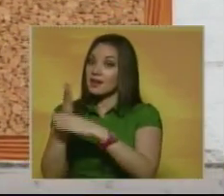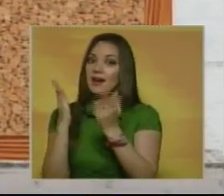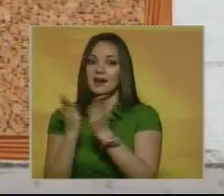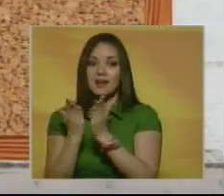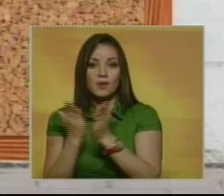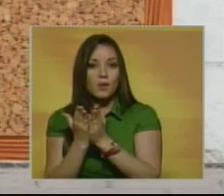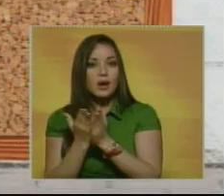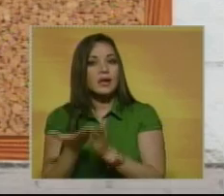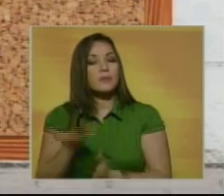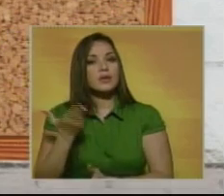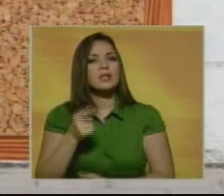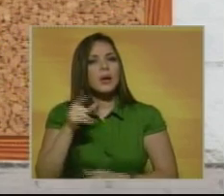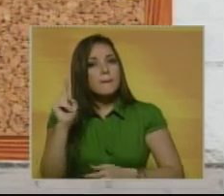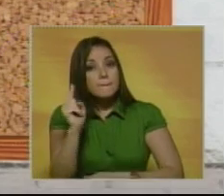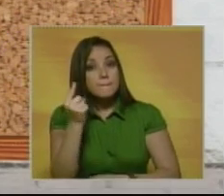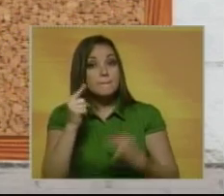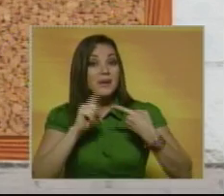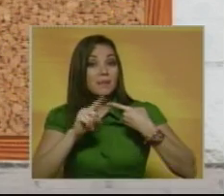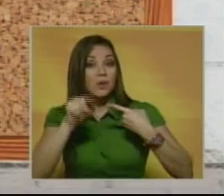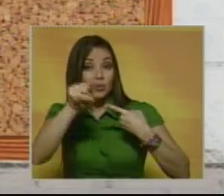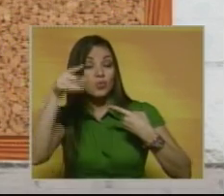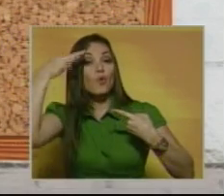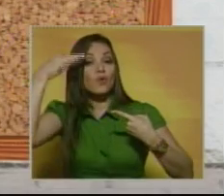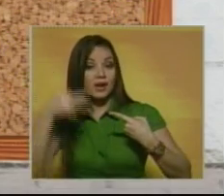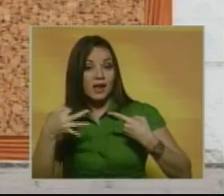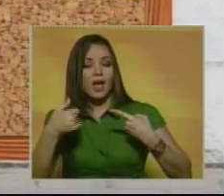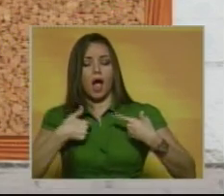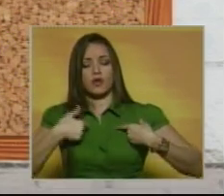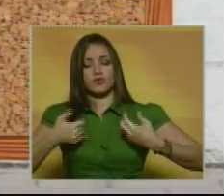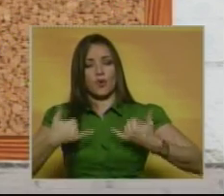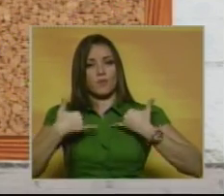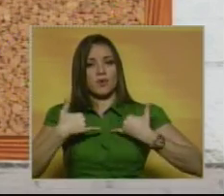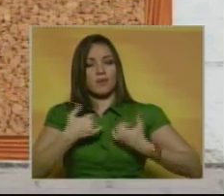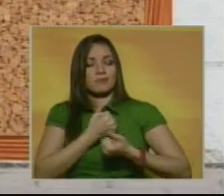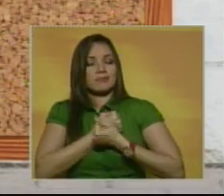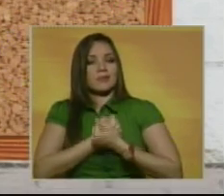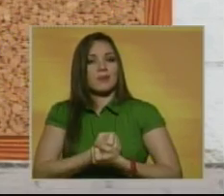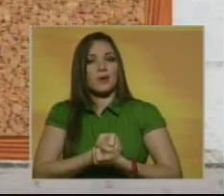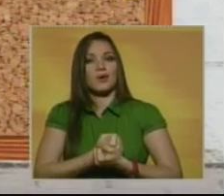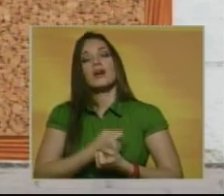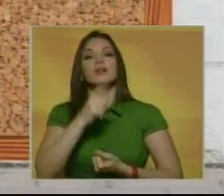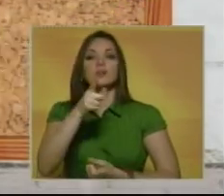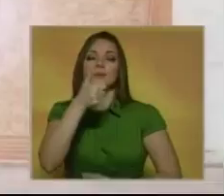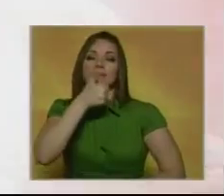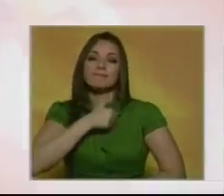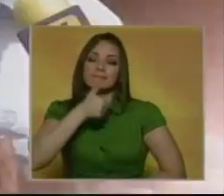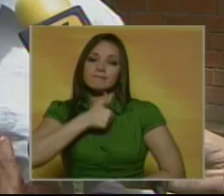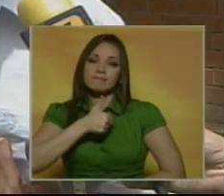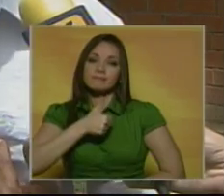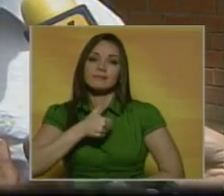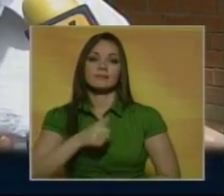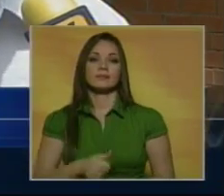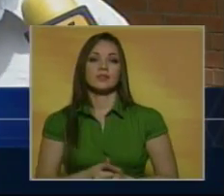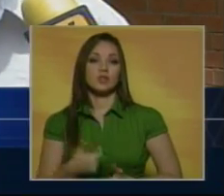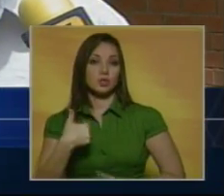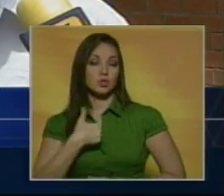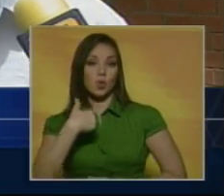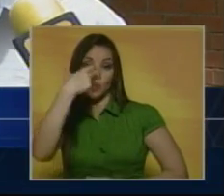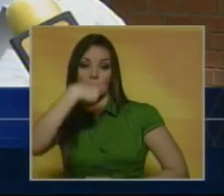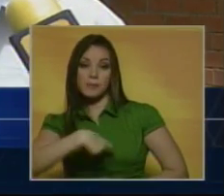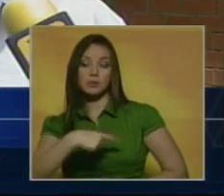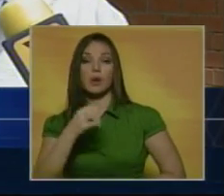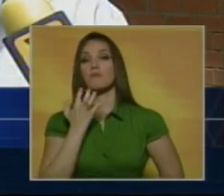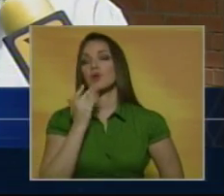lugar, cree en ti. Si te valoras, los demás lo harán. Practica la tolerancia. Si yo soy una persona que no soy